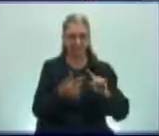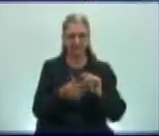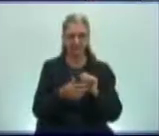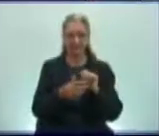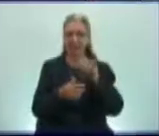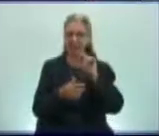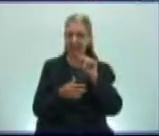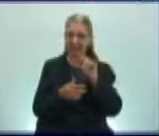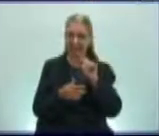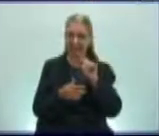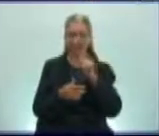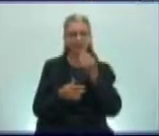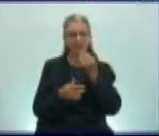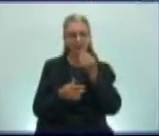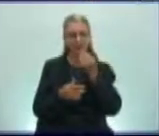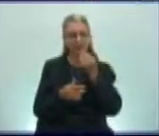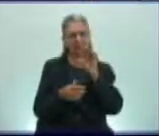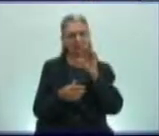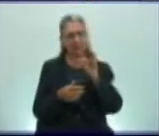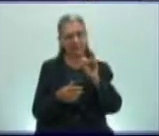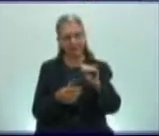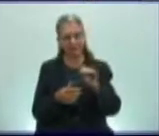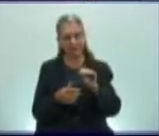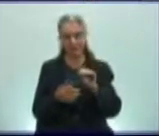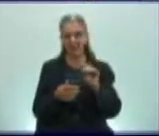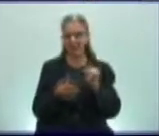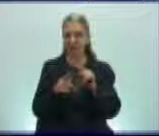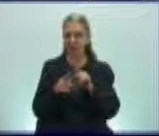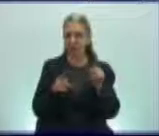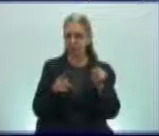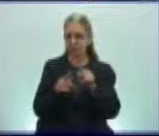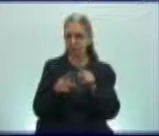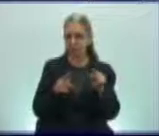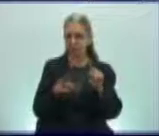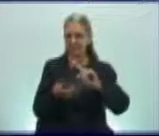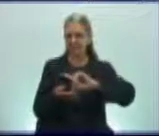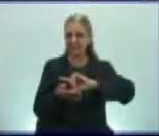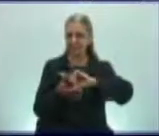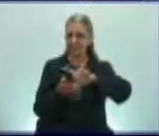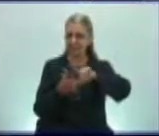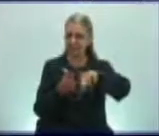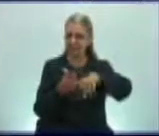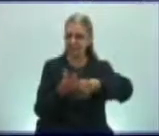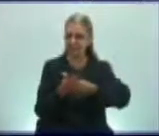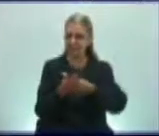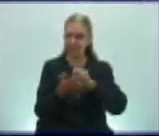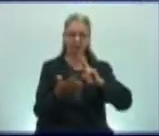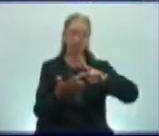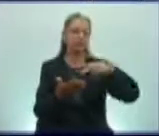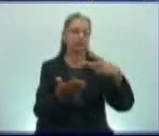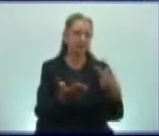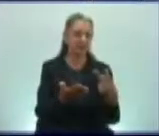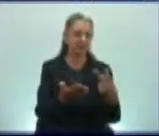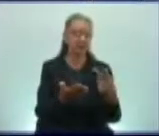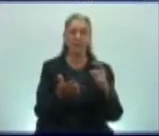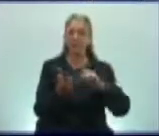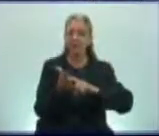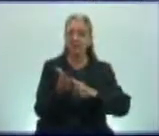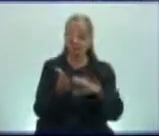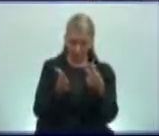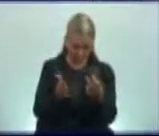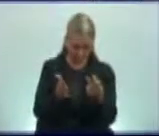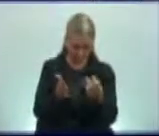tanto, podemos contestar que la longitud de la circunferencia se duplica, como hemos